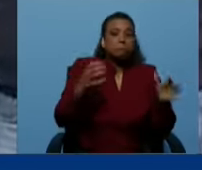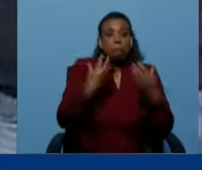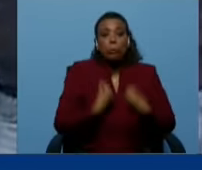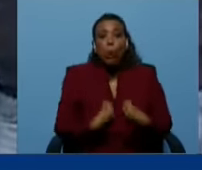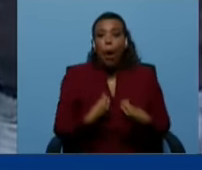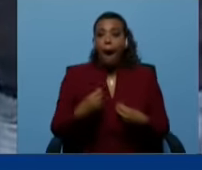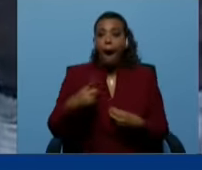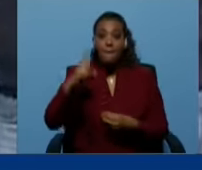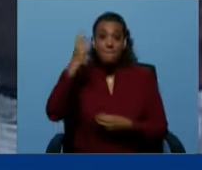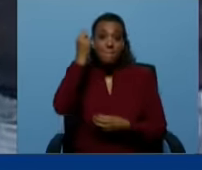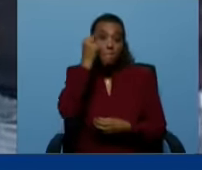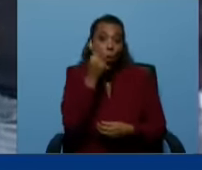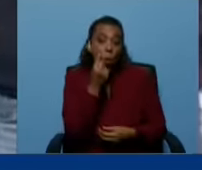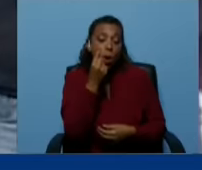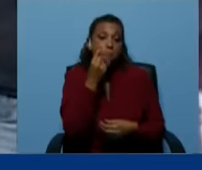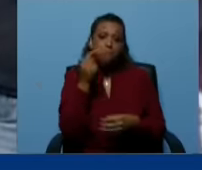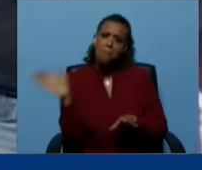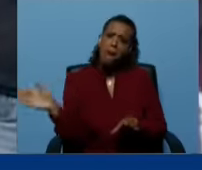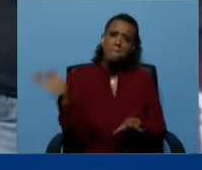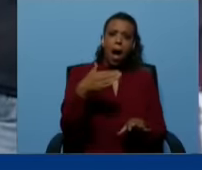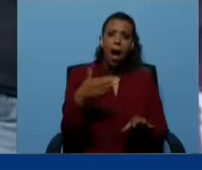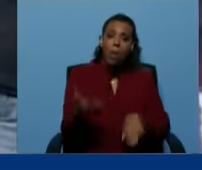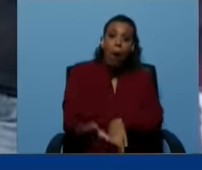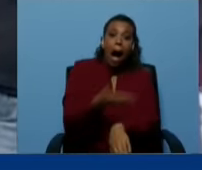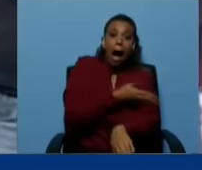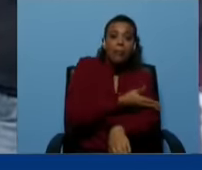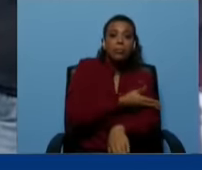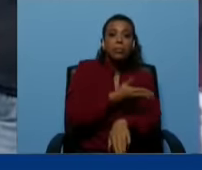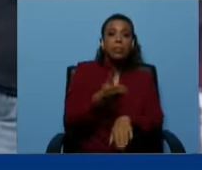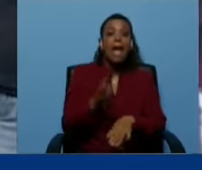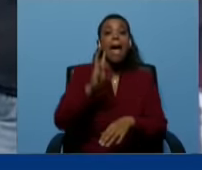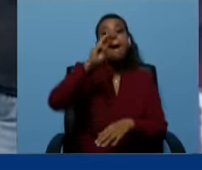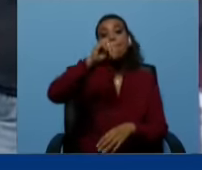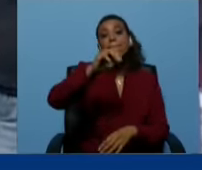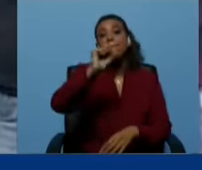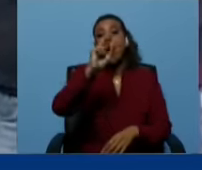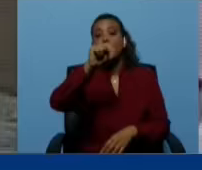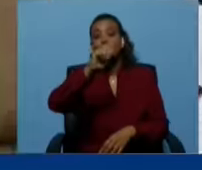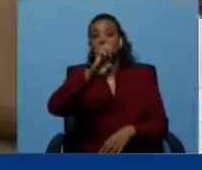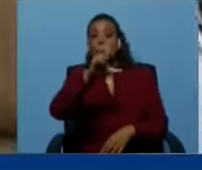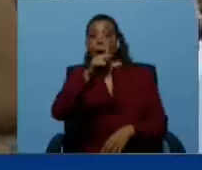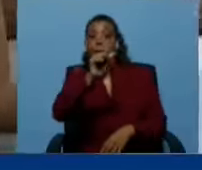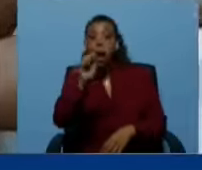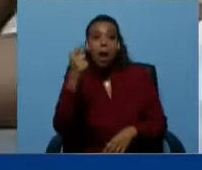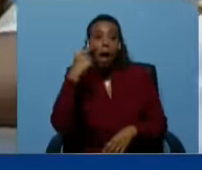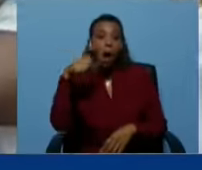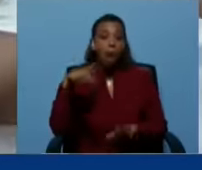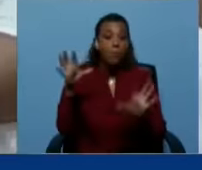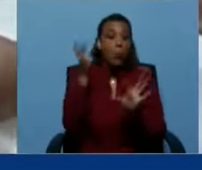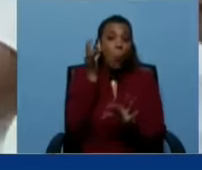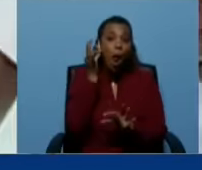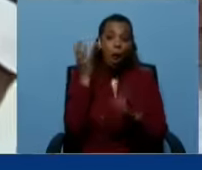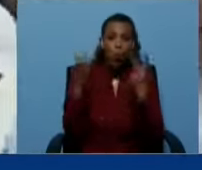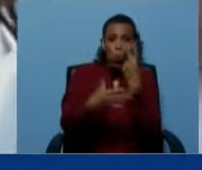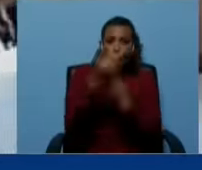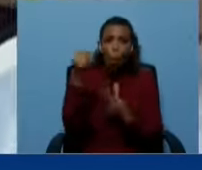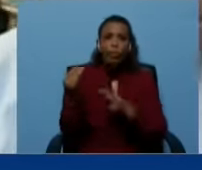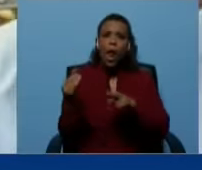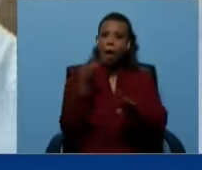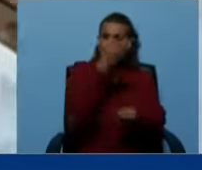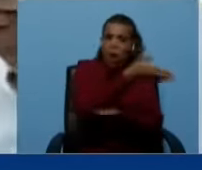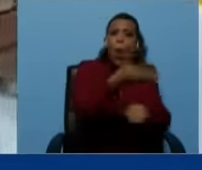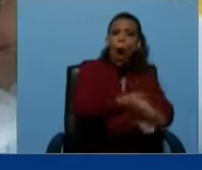Bolívar mandó a Sucre adelante y a Manuelita. Y ellos prepararon las condiciones